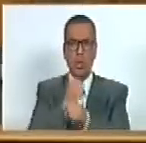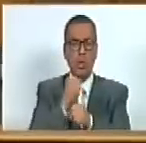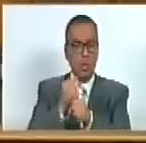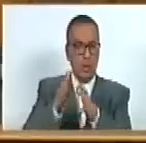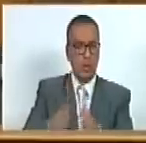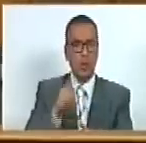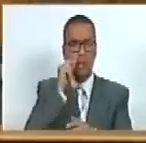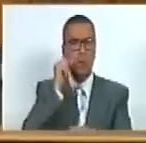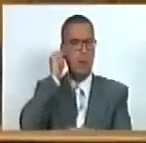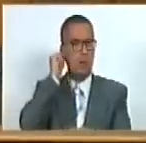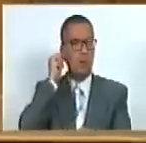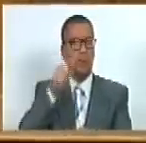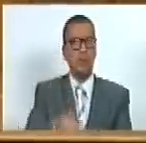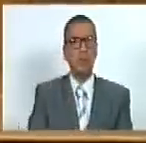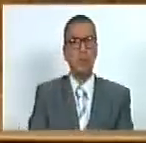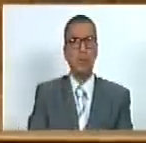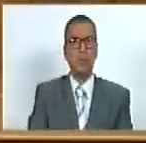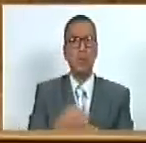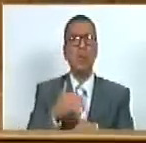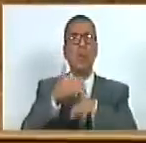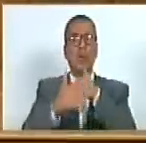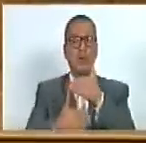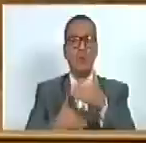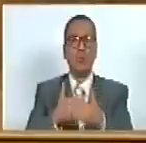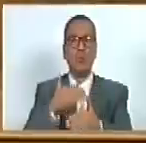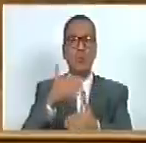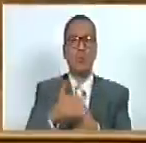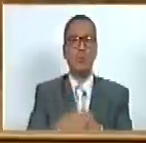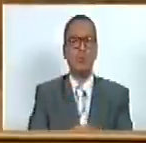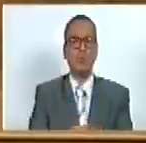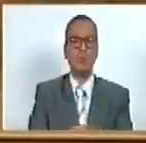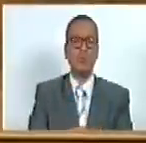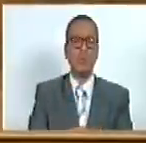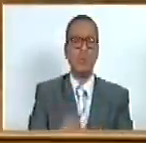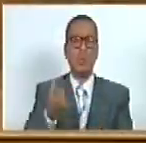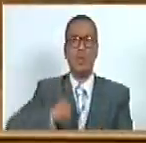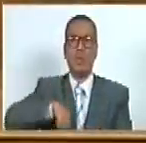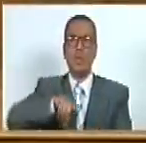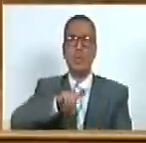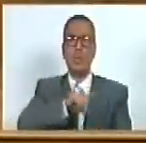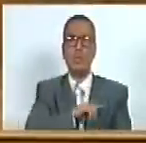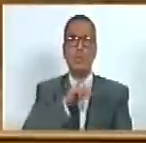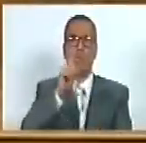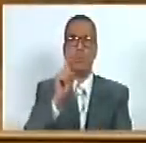obrera. Y vamos avanzando. Y es para nosotros,